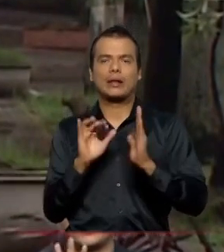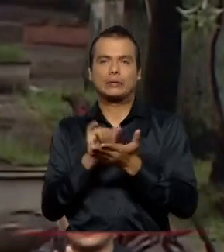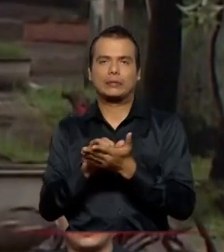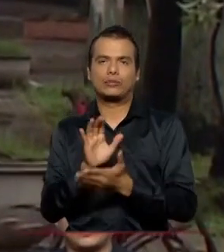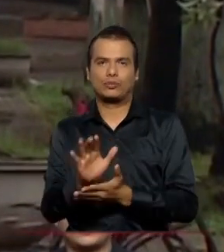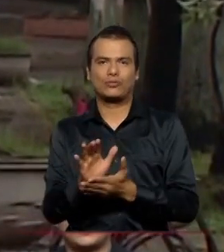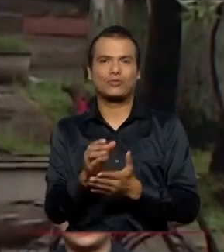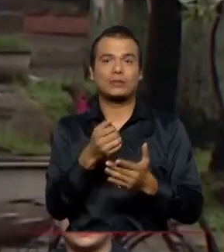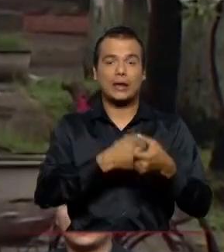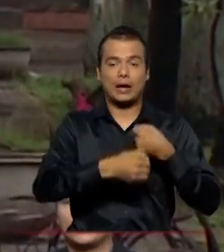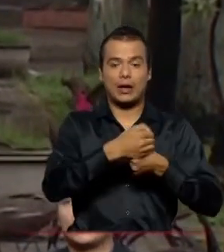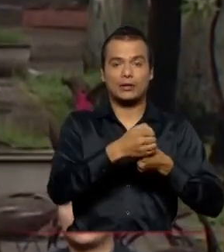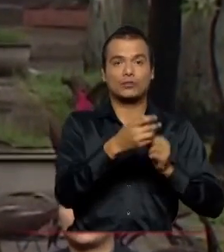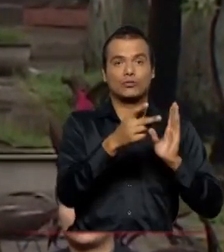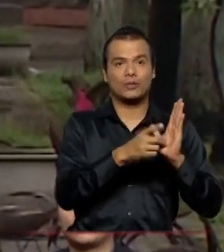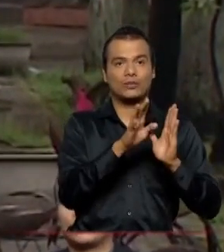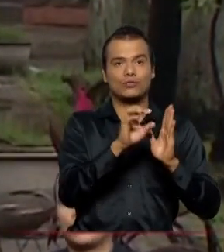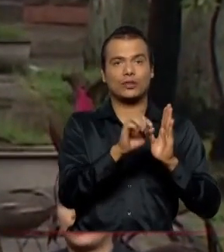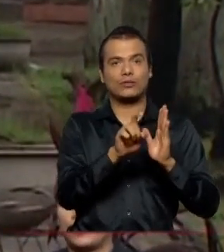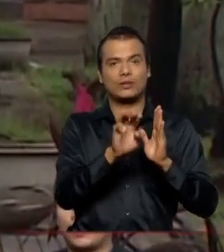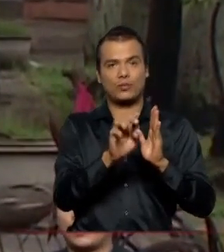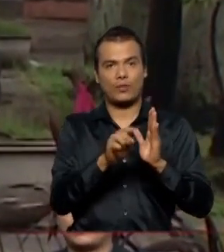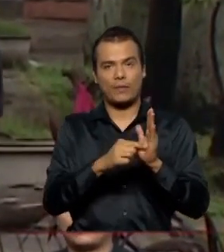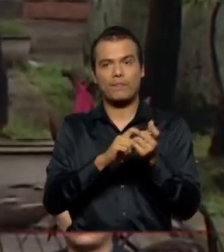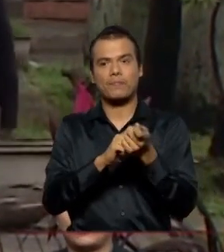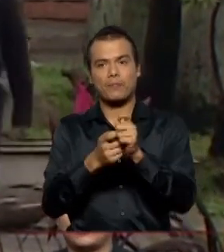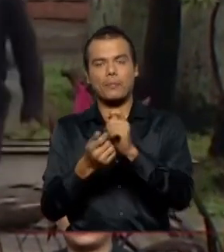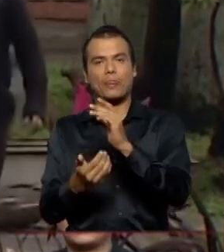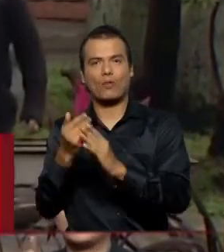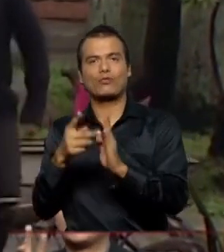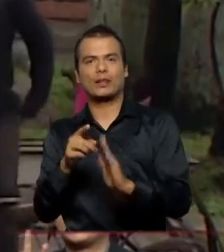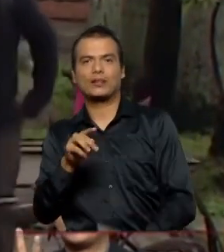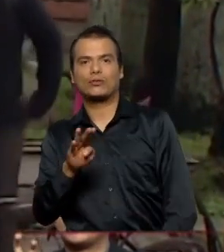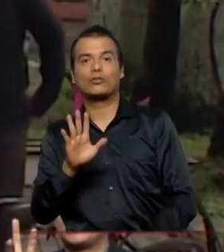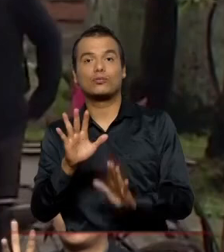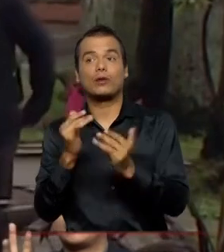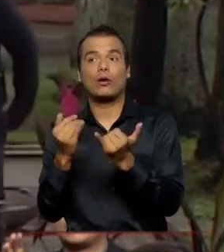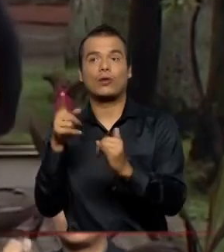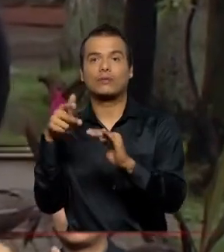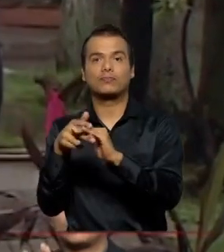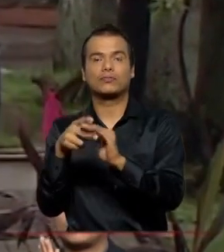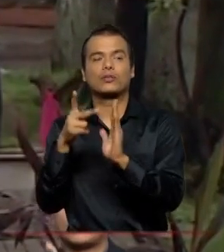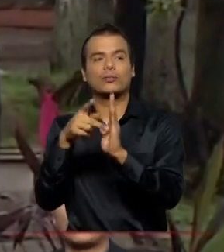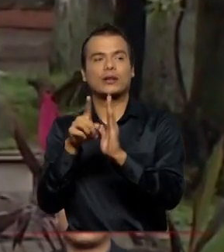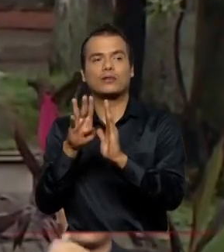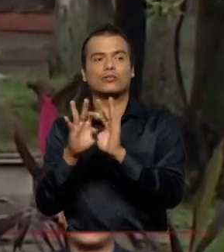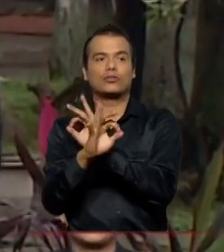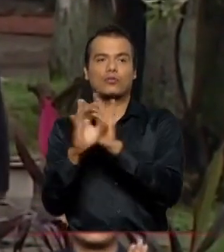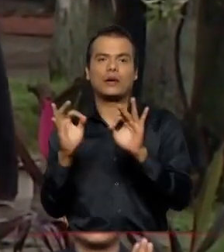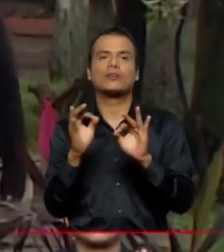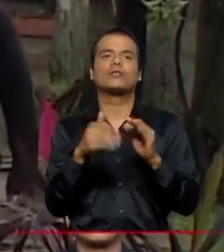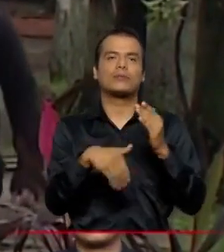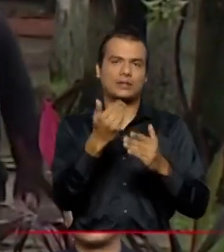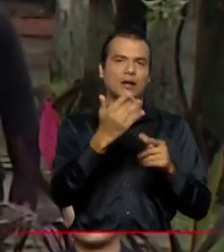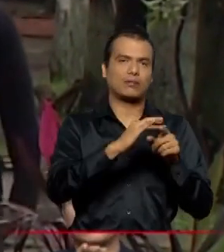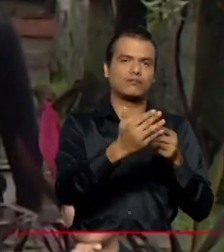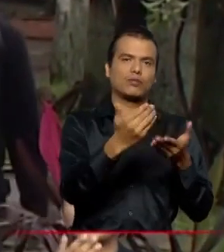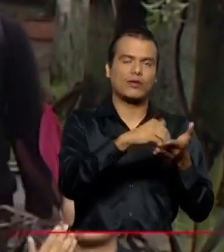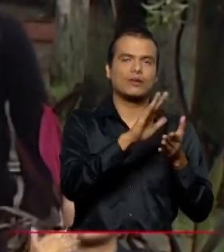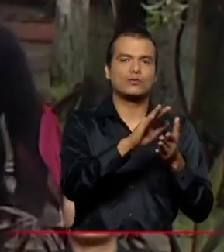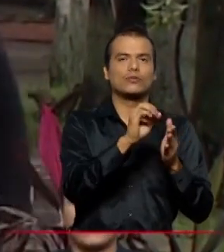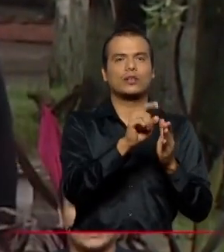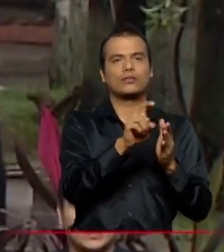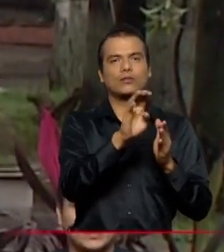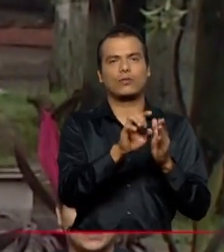el 069 del año 2000. Al caerse el 373, vuelve y nace a la vida jurídica el 069. Eso se